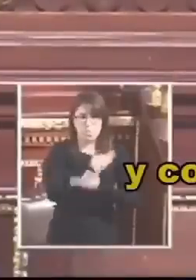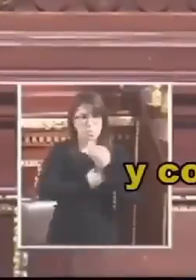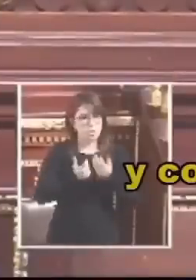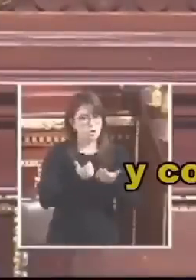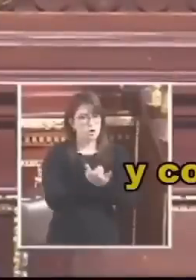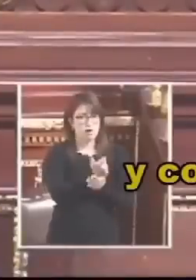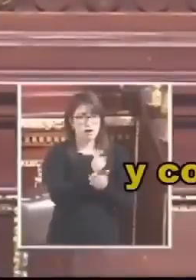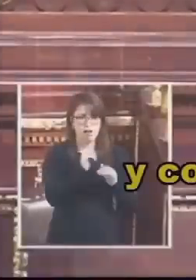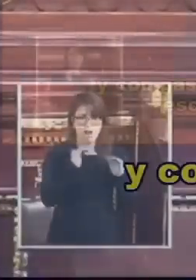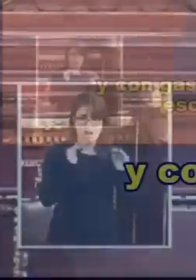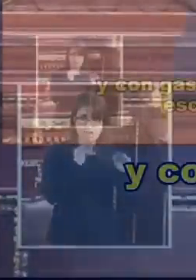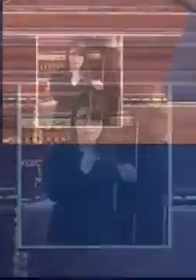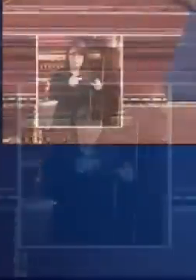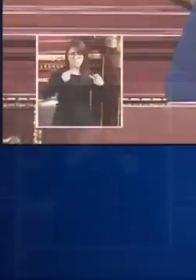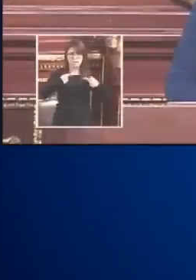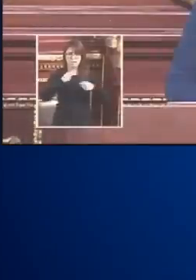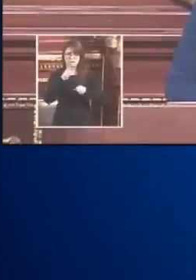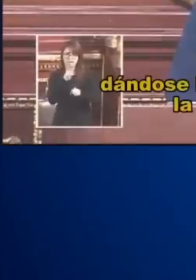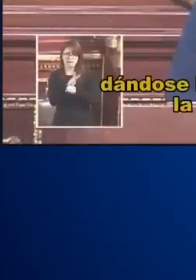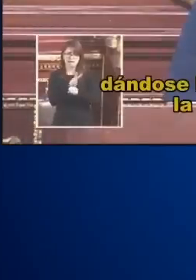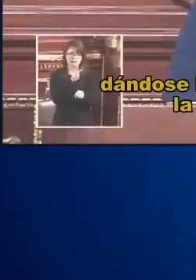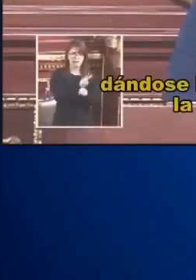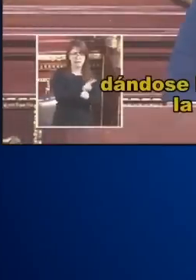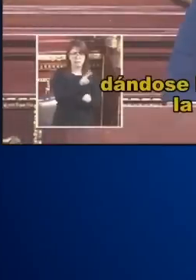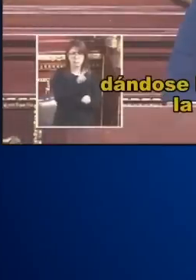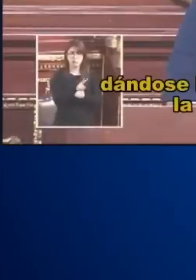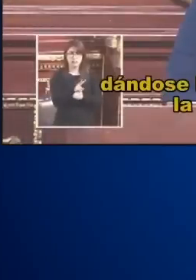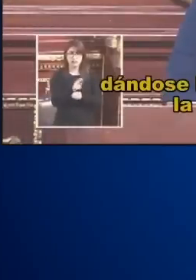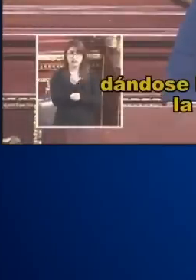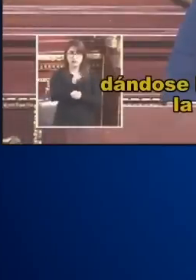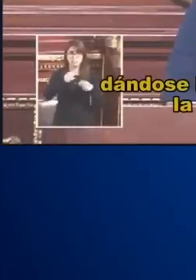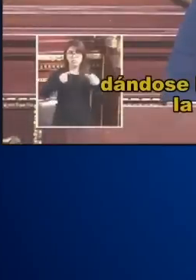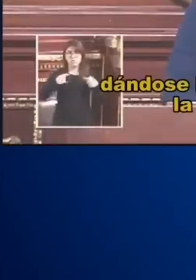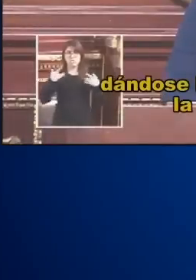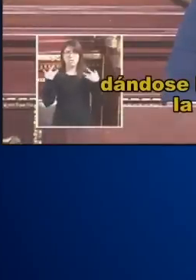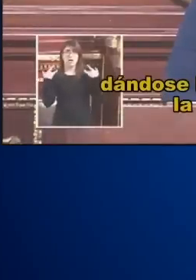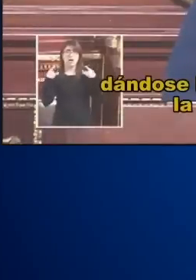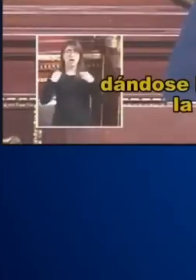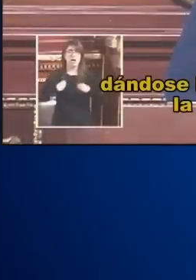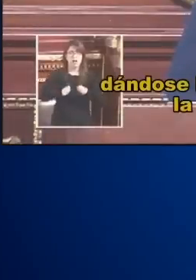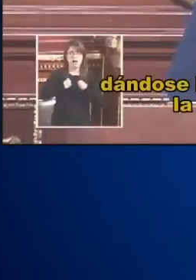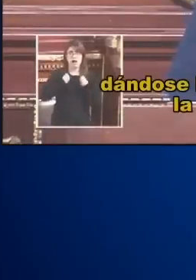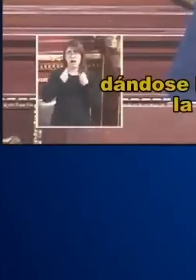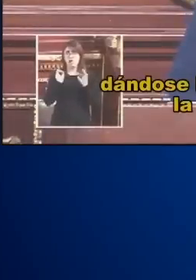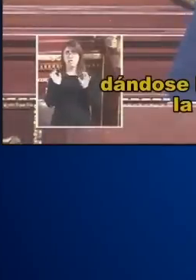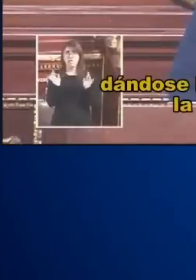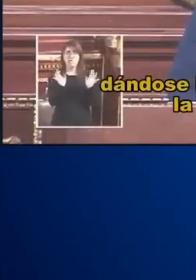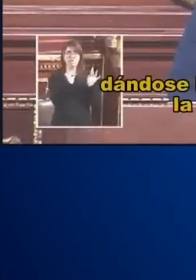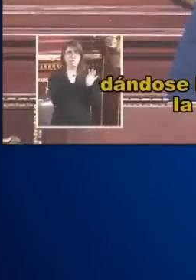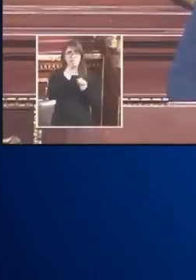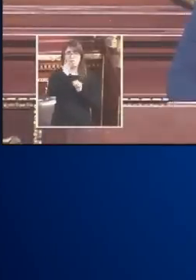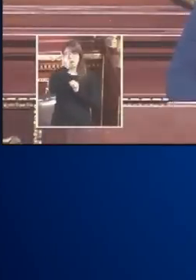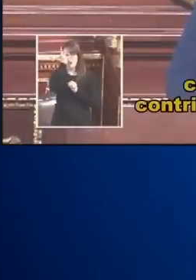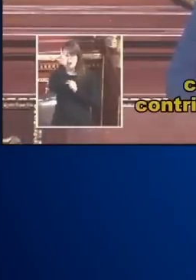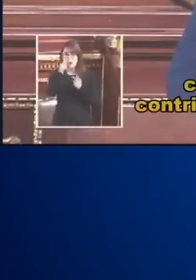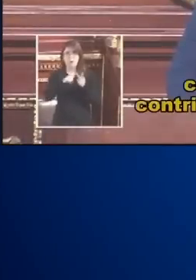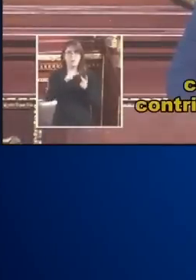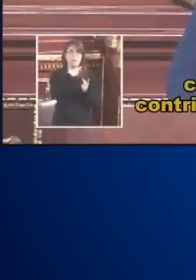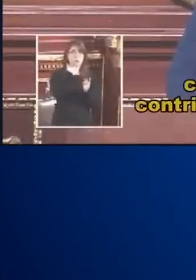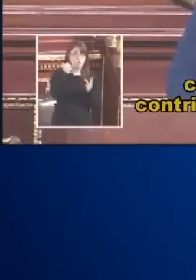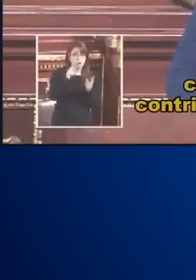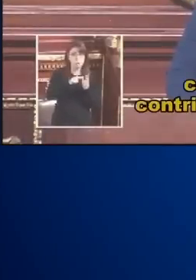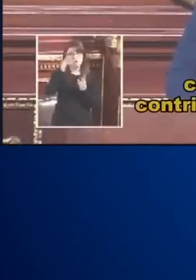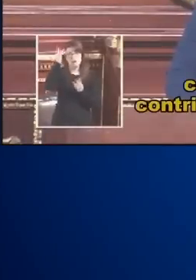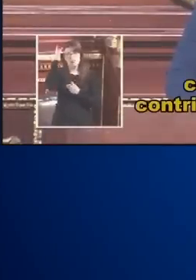aviones escolta y hospedaje dándose la gran vida en polanco la roma y santa fe con